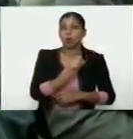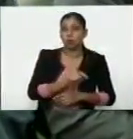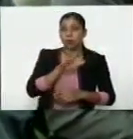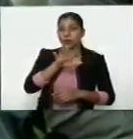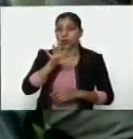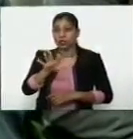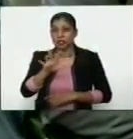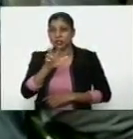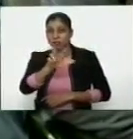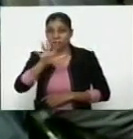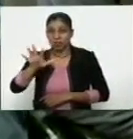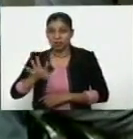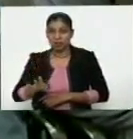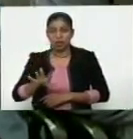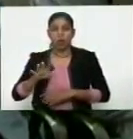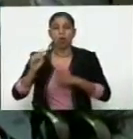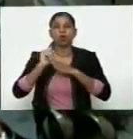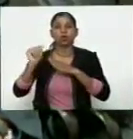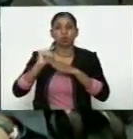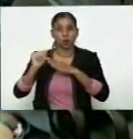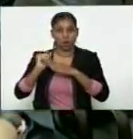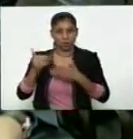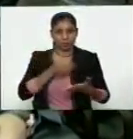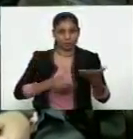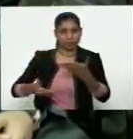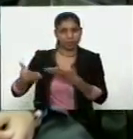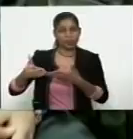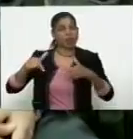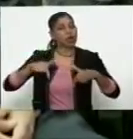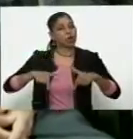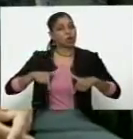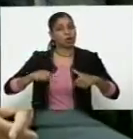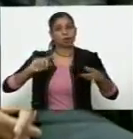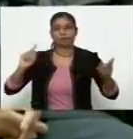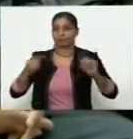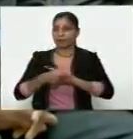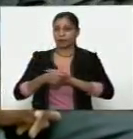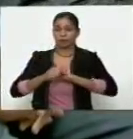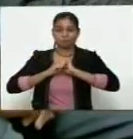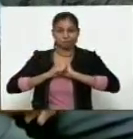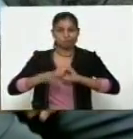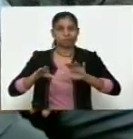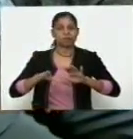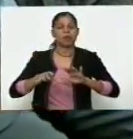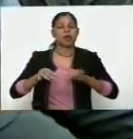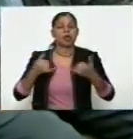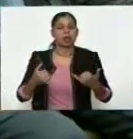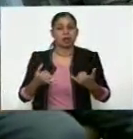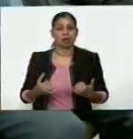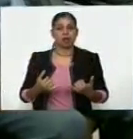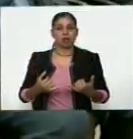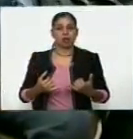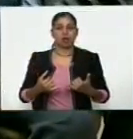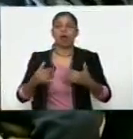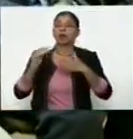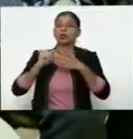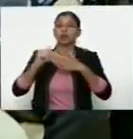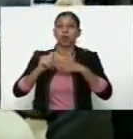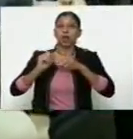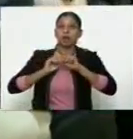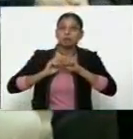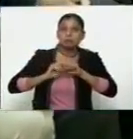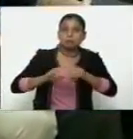35 por dólar. Hoy en día eso se ha desatado y hoy en día prácticamente el dólar